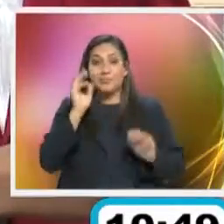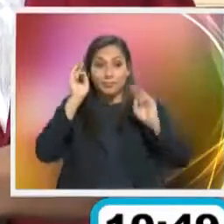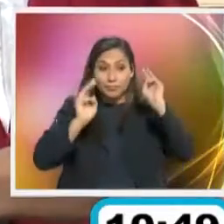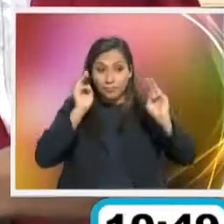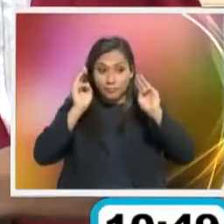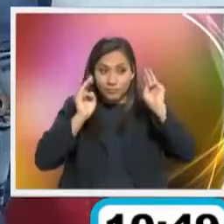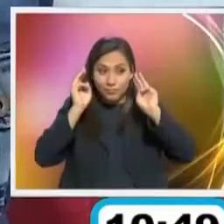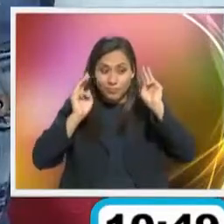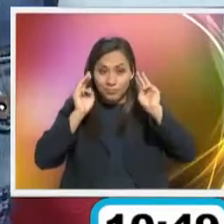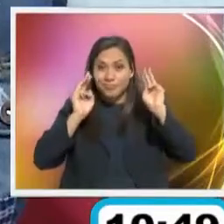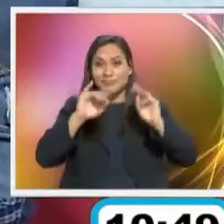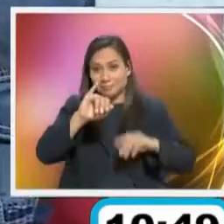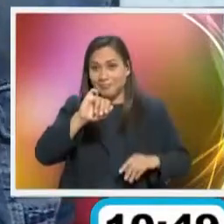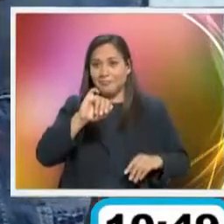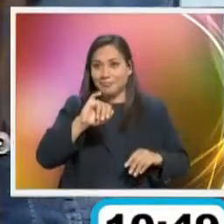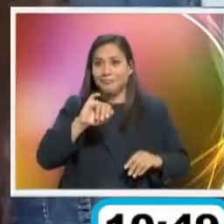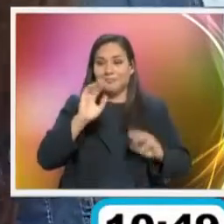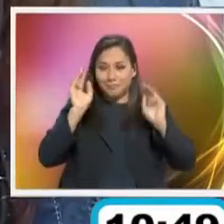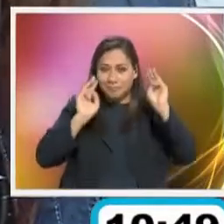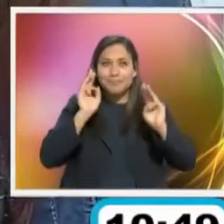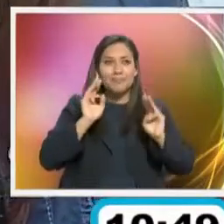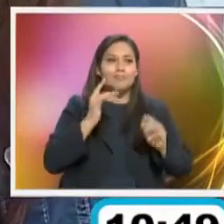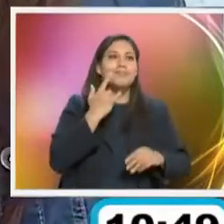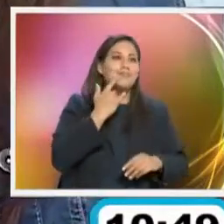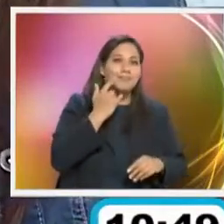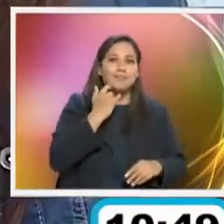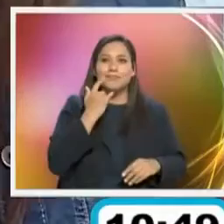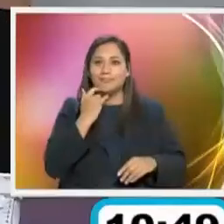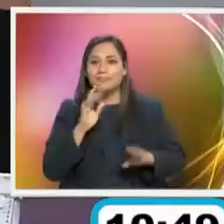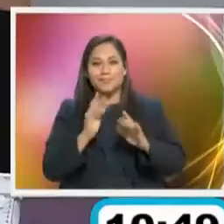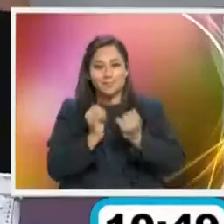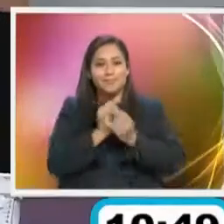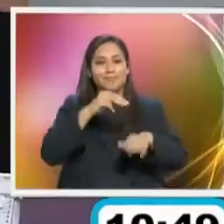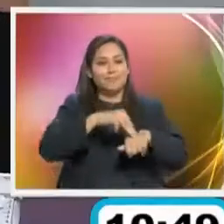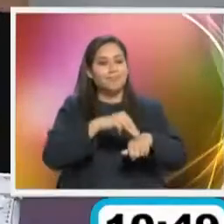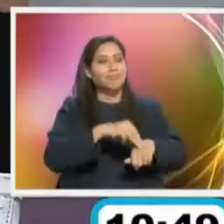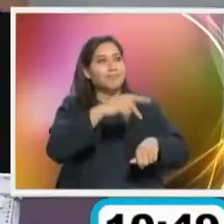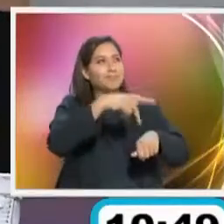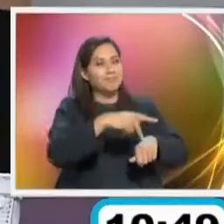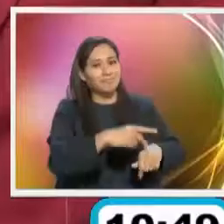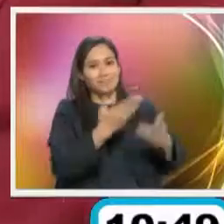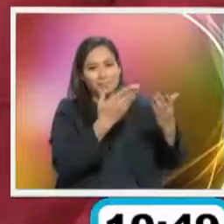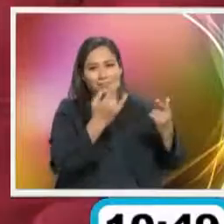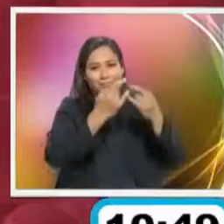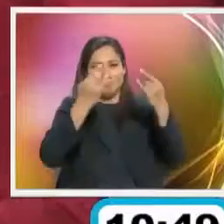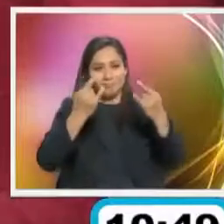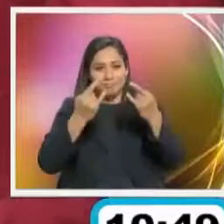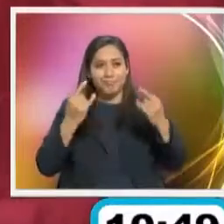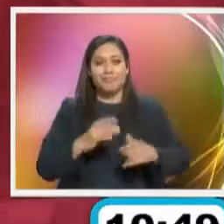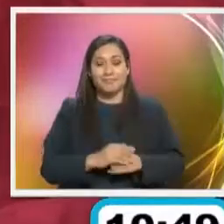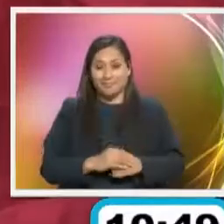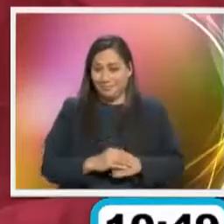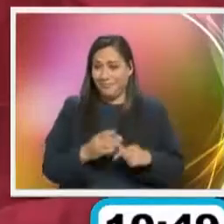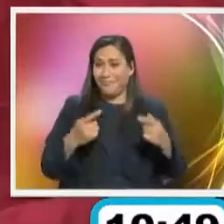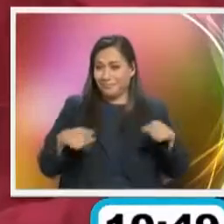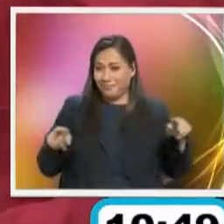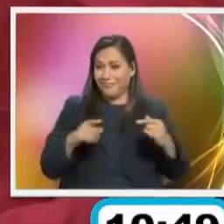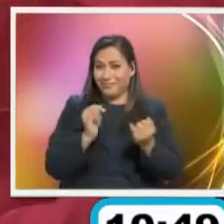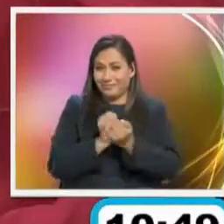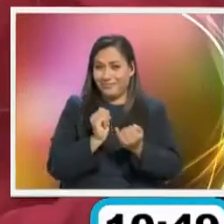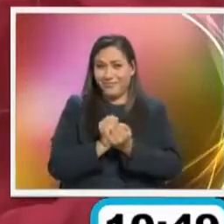¿Museos? Sí. Museos. Monumentos. Monumentos Con históricos. ¿Y la